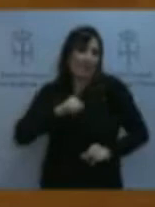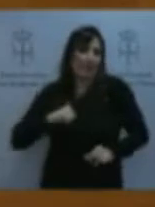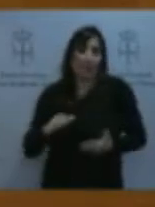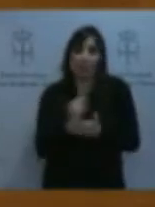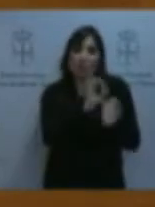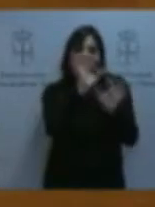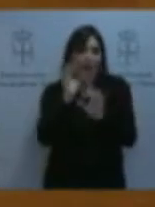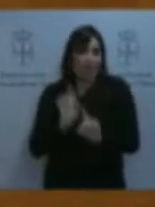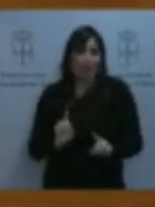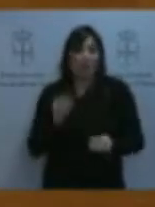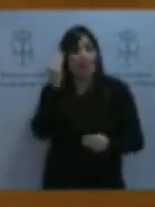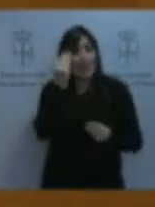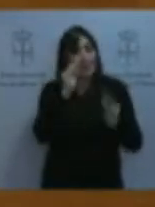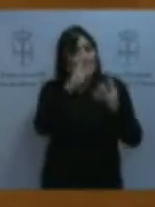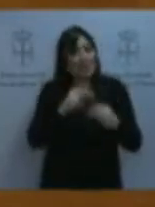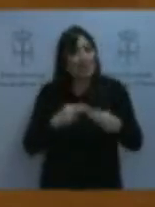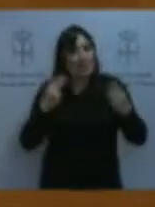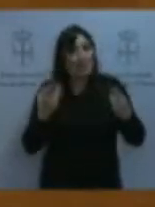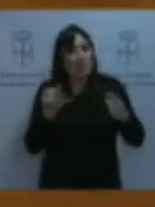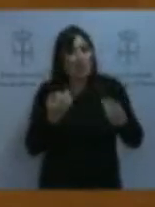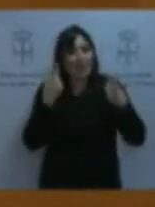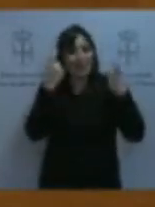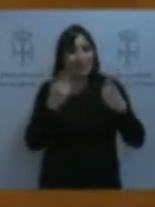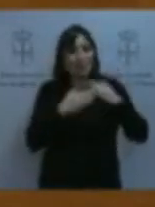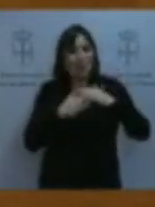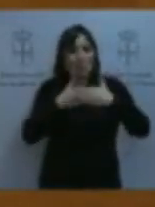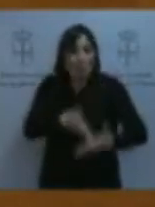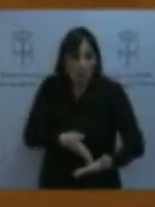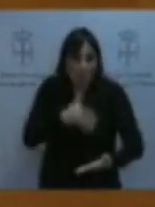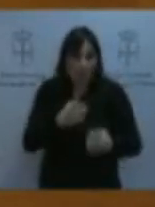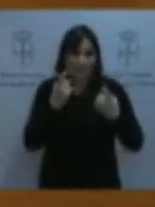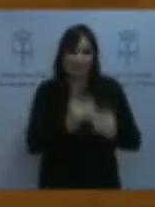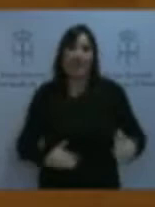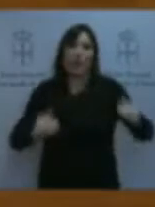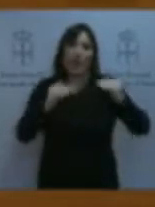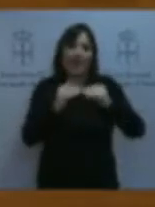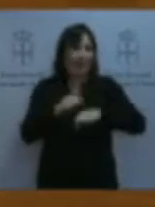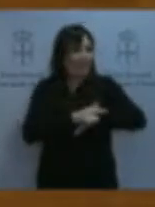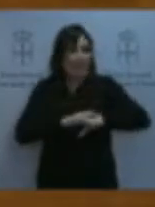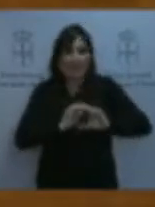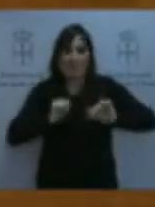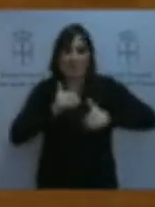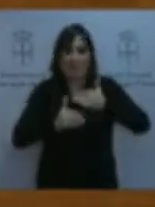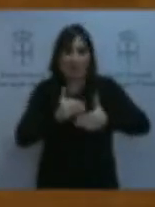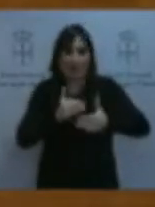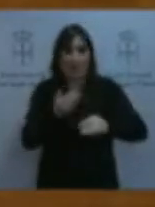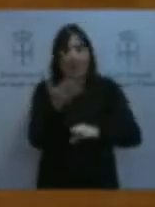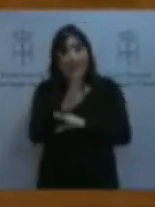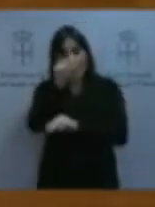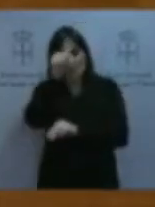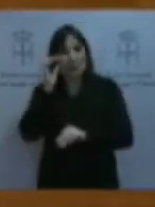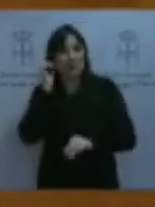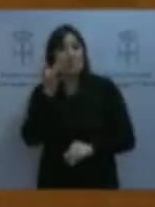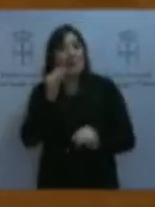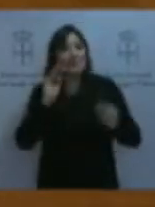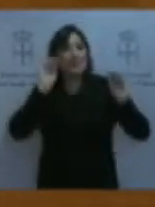remover los obstáculos que condicionan la igualdad de partida de candidatas y candidatos, pero también asegurar una formación suficiente,